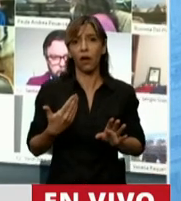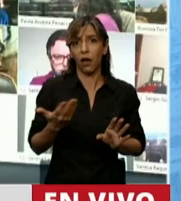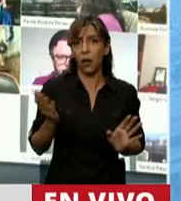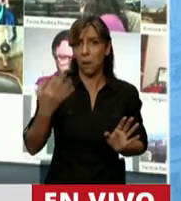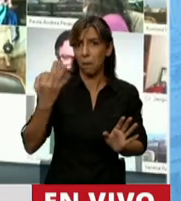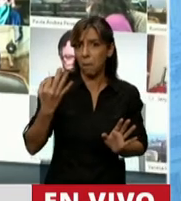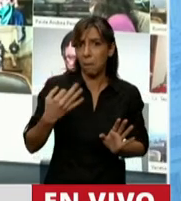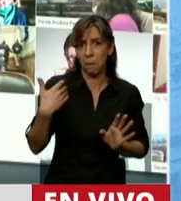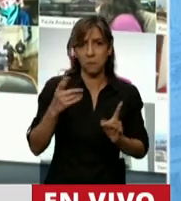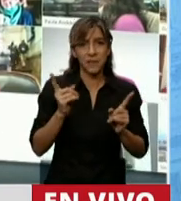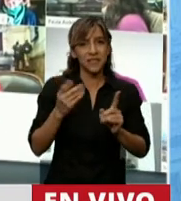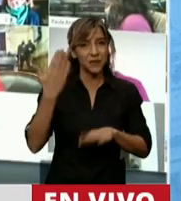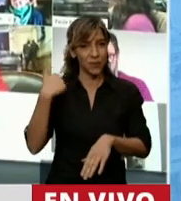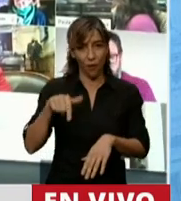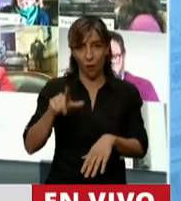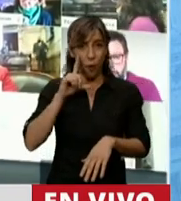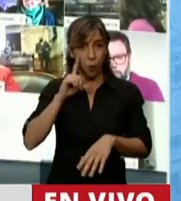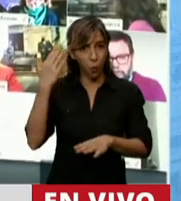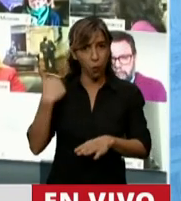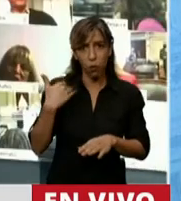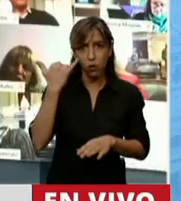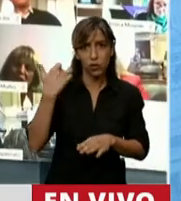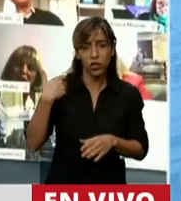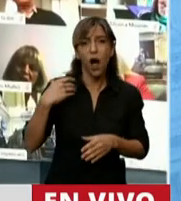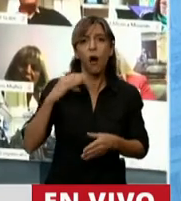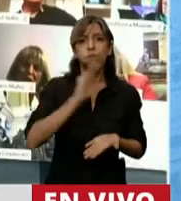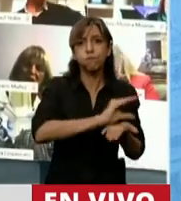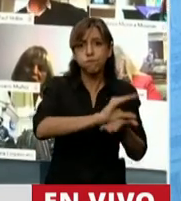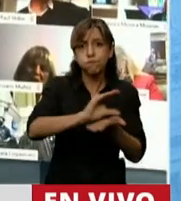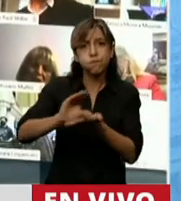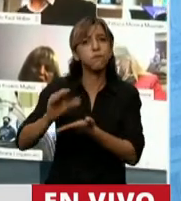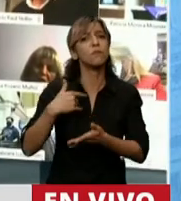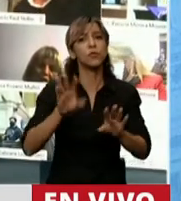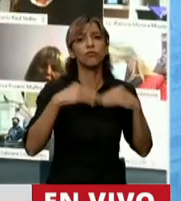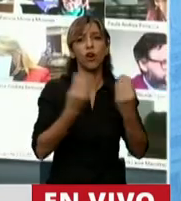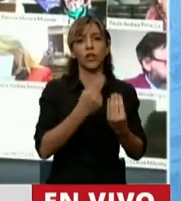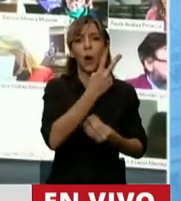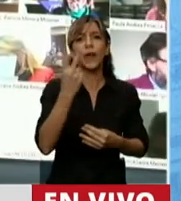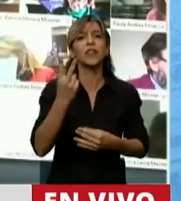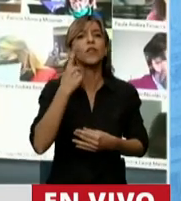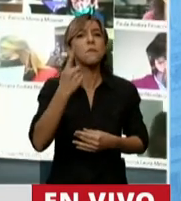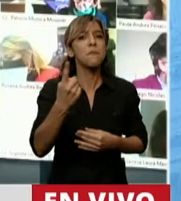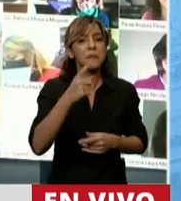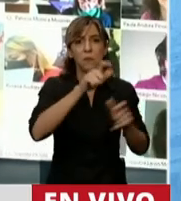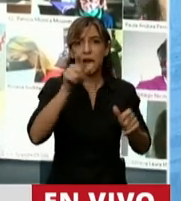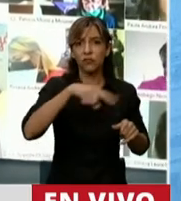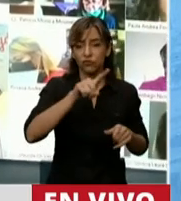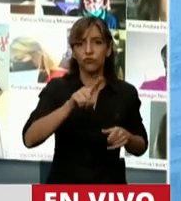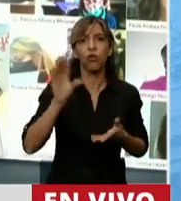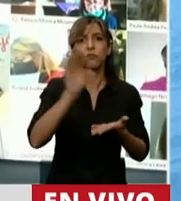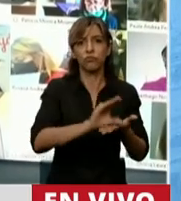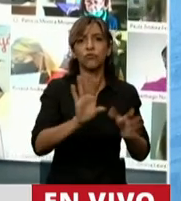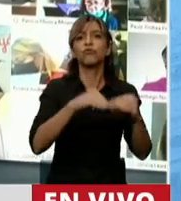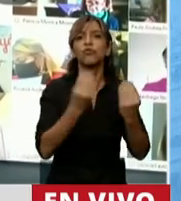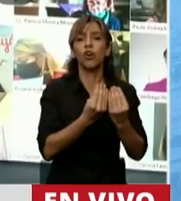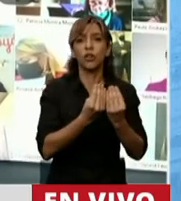ejemplo, de ingreso familiar de emergencia para 22.000 beneficiarios recibimos 579 millones